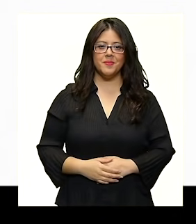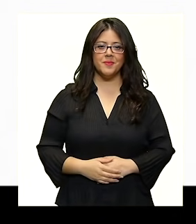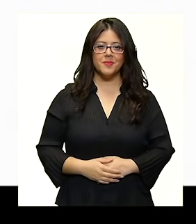Chile.